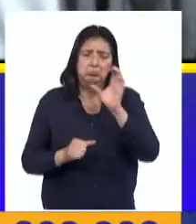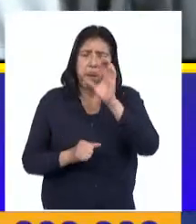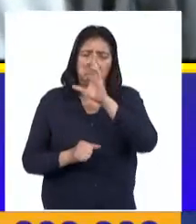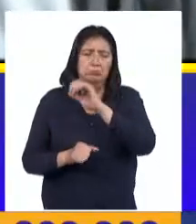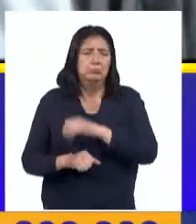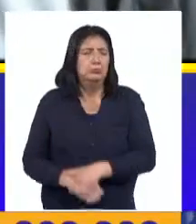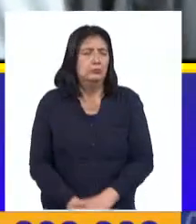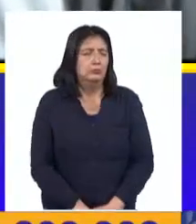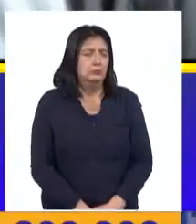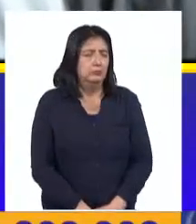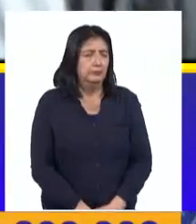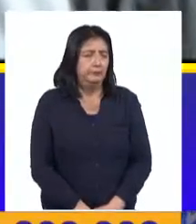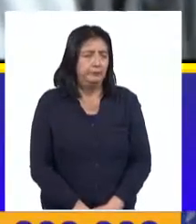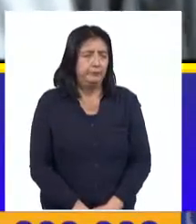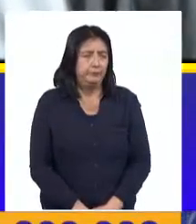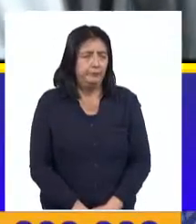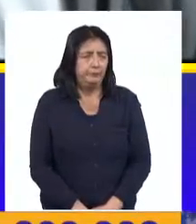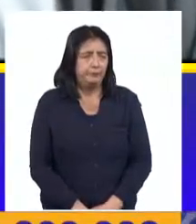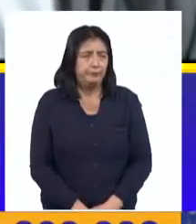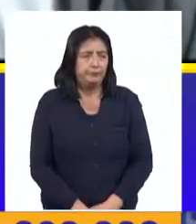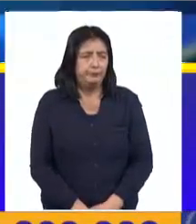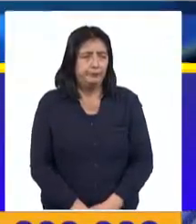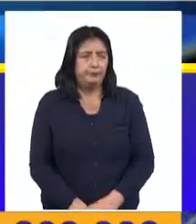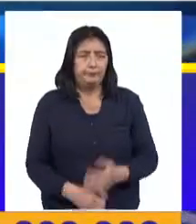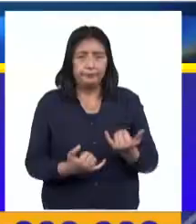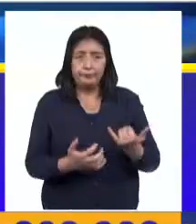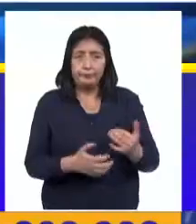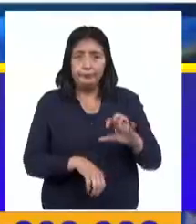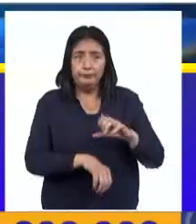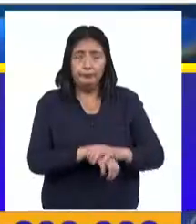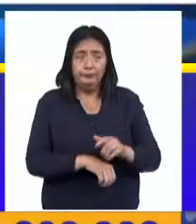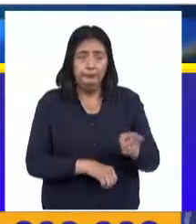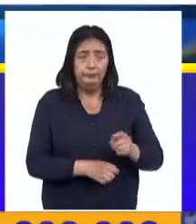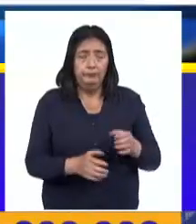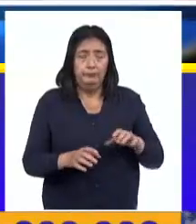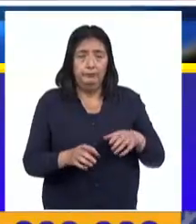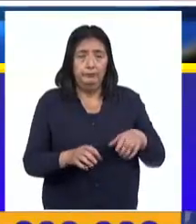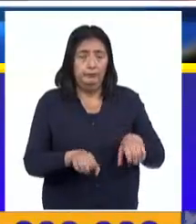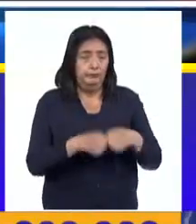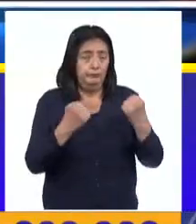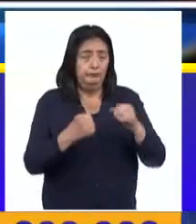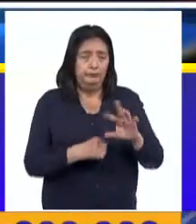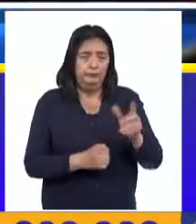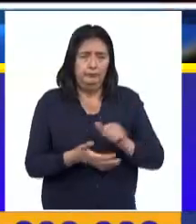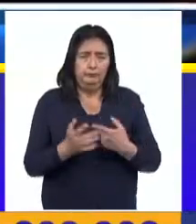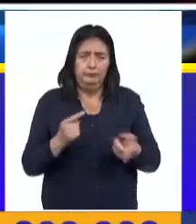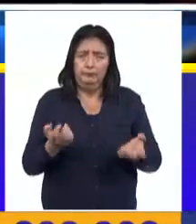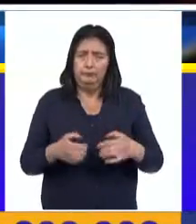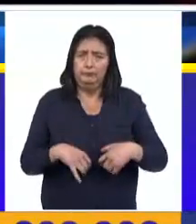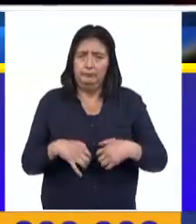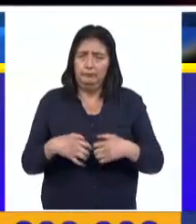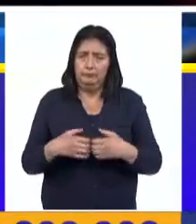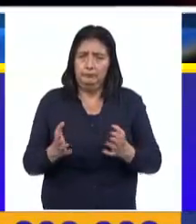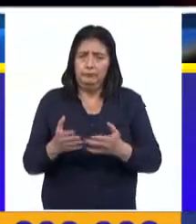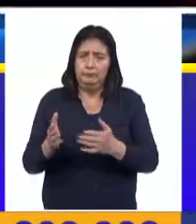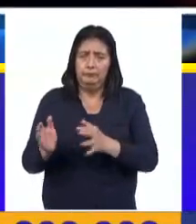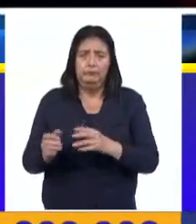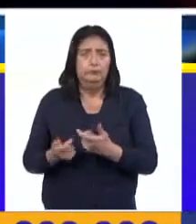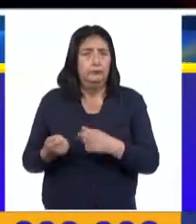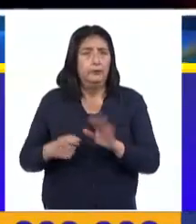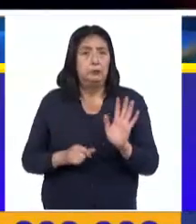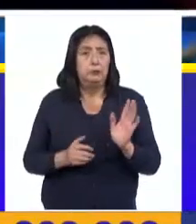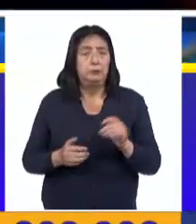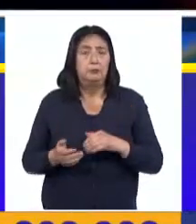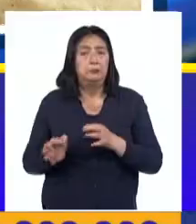búsqueda. Ministro, la policía hoy ha logrado detener a estos delincuentes y frustrar este robo. Sin embargo, con la reactivación económica se ha incrementado... Bueno, sí, le